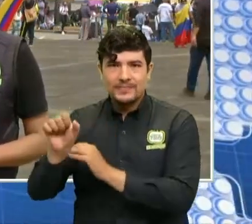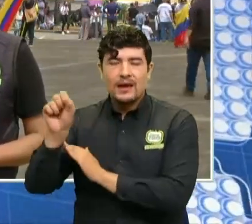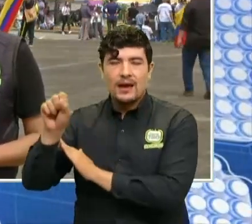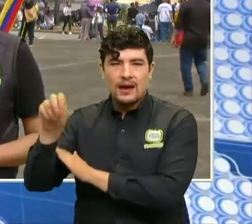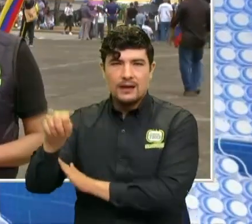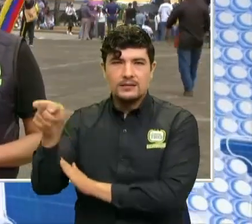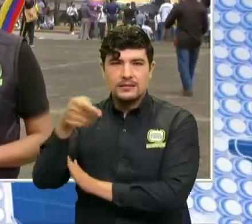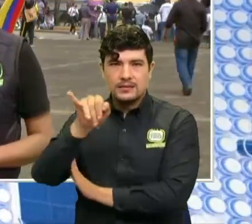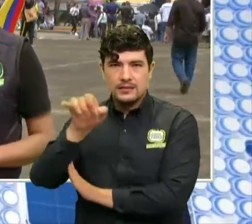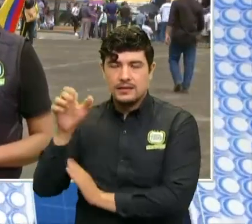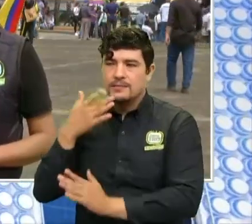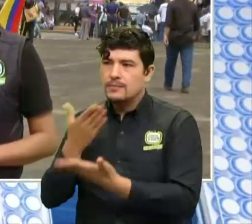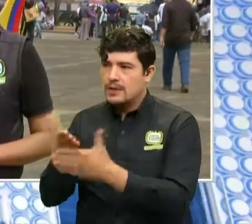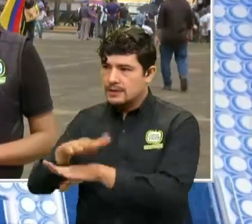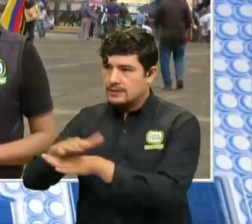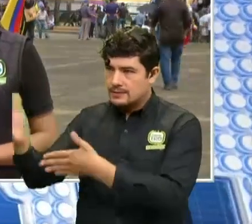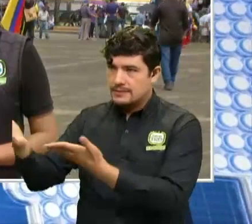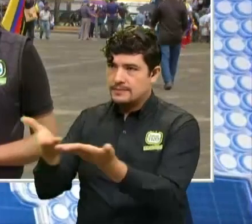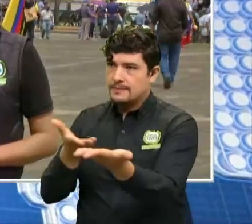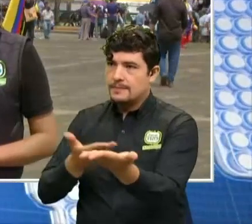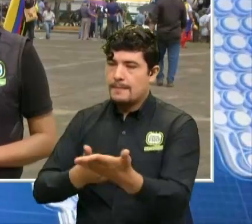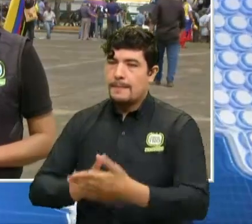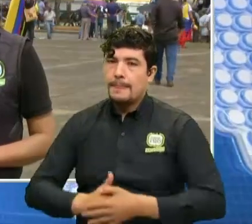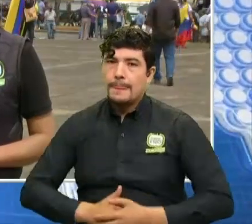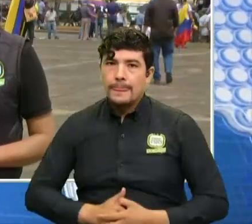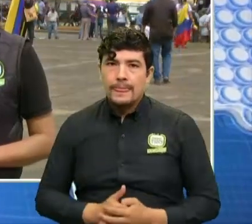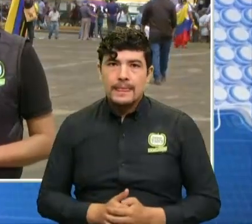buenas tardes. ¿Cómo se desarrolló la marcha?